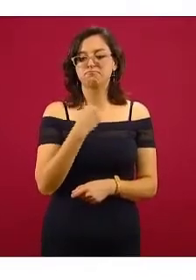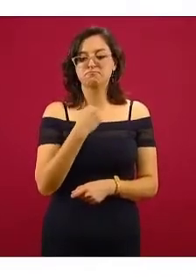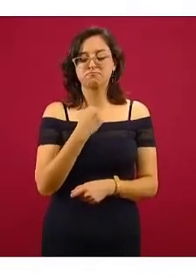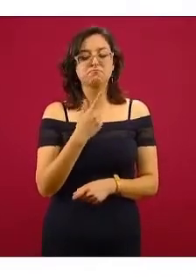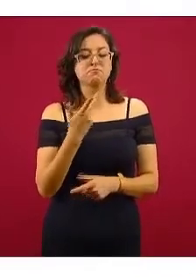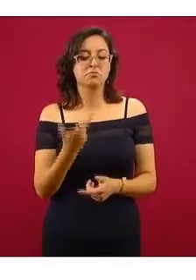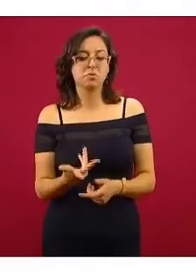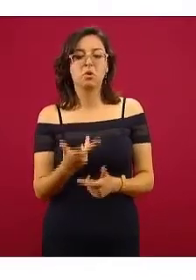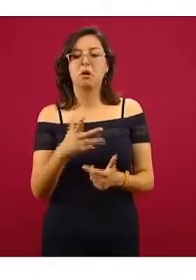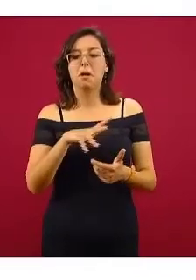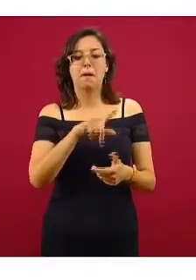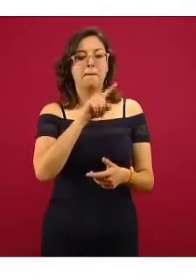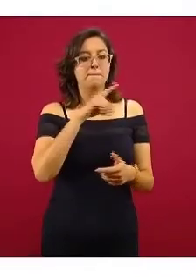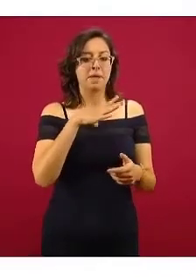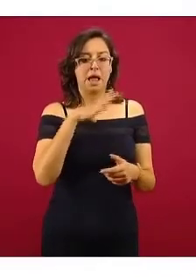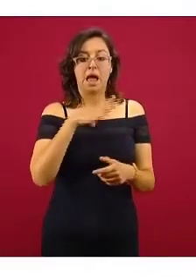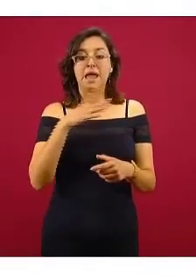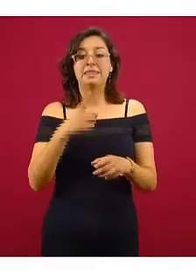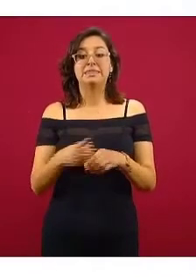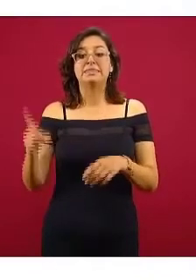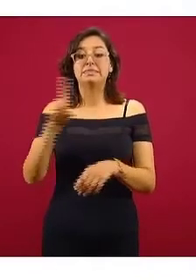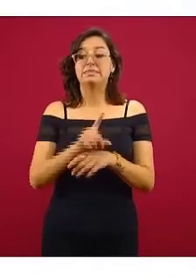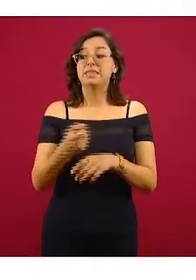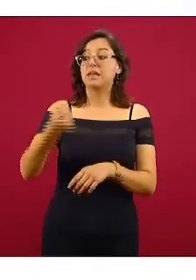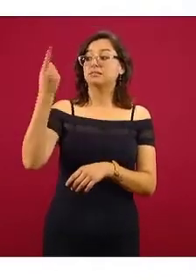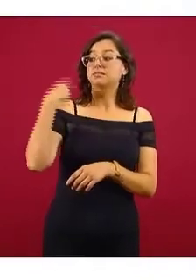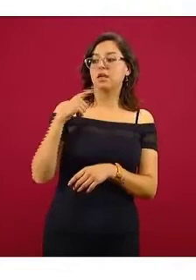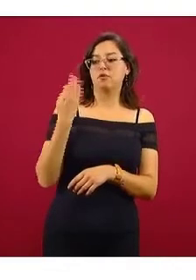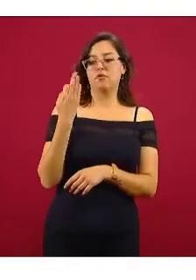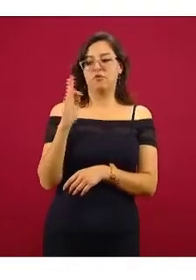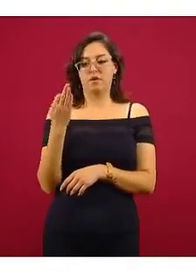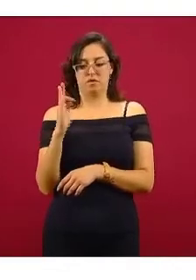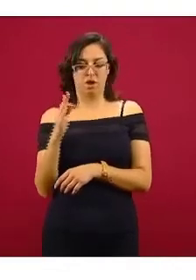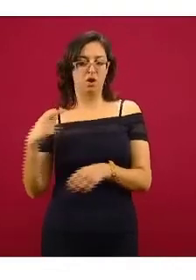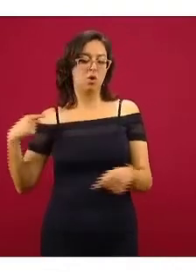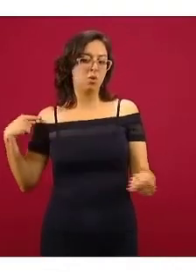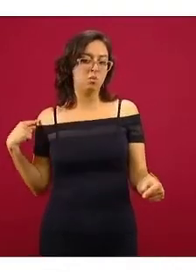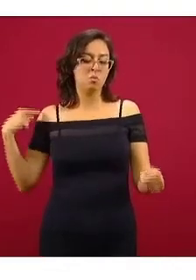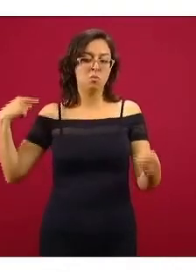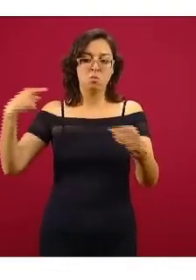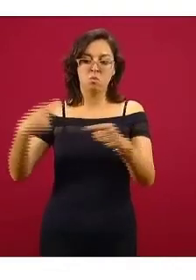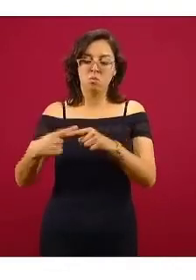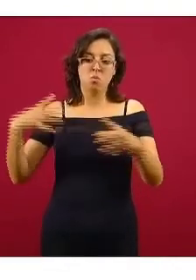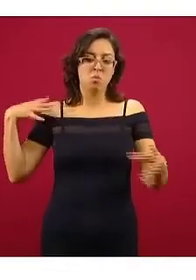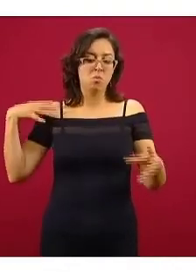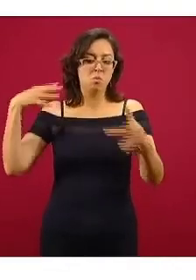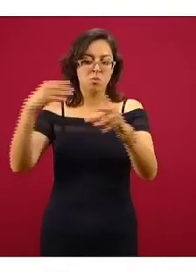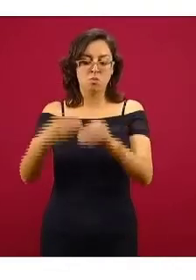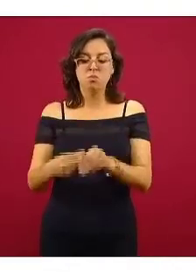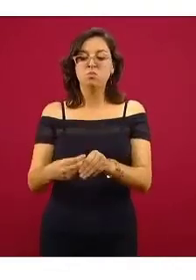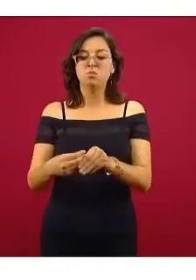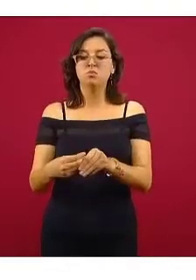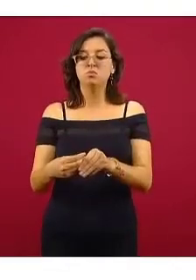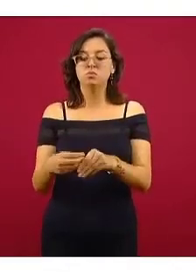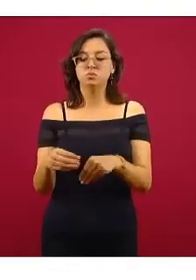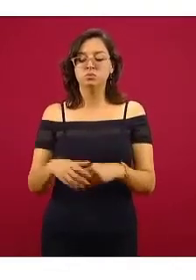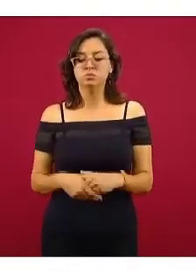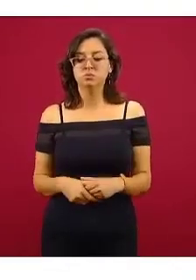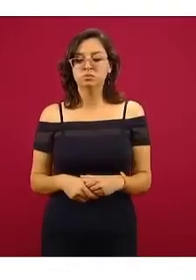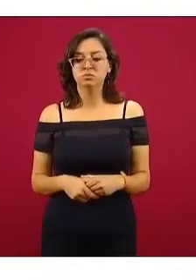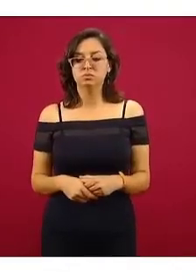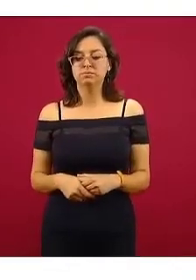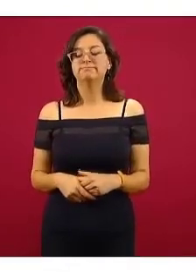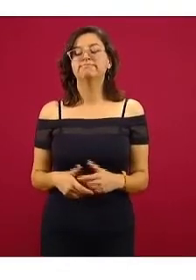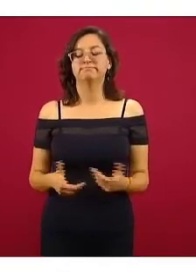cómo se han acumulado estos casos desde que inició la epidemia en México el mes de febrero.